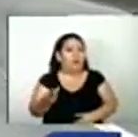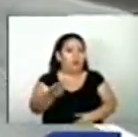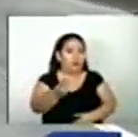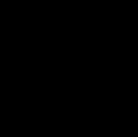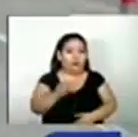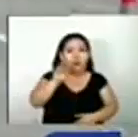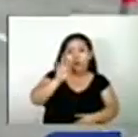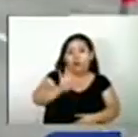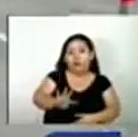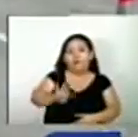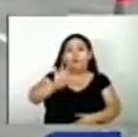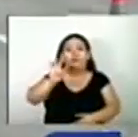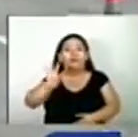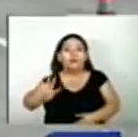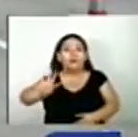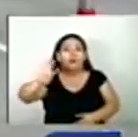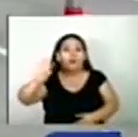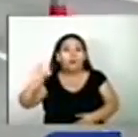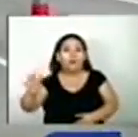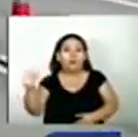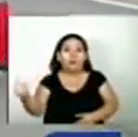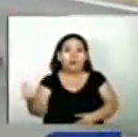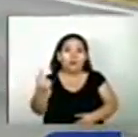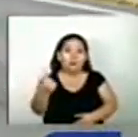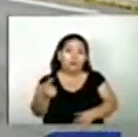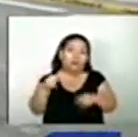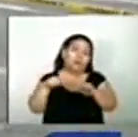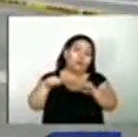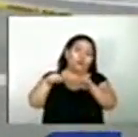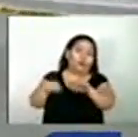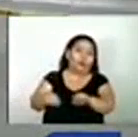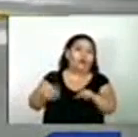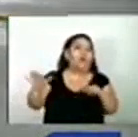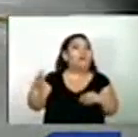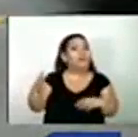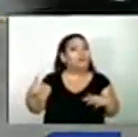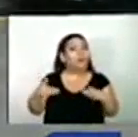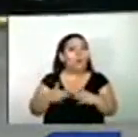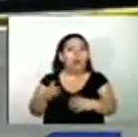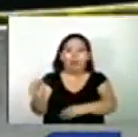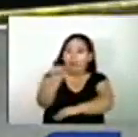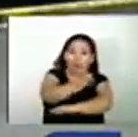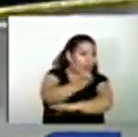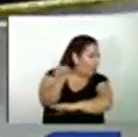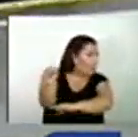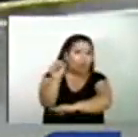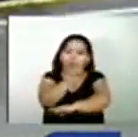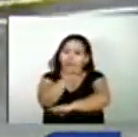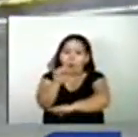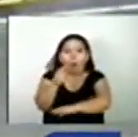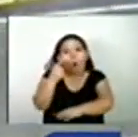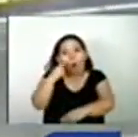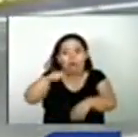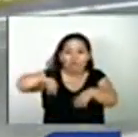2023, 444 personas han perdido la vida por causas como la distracción al momento de manejar,